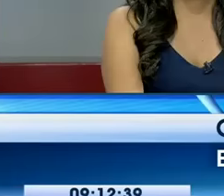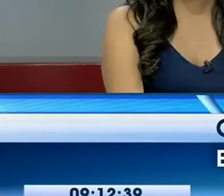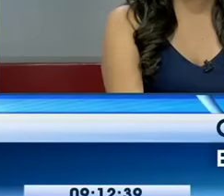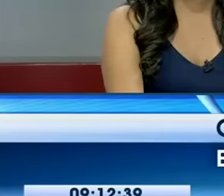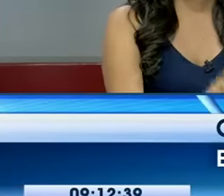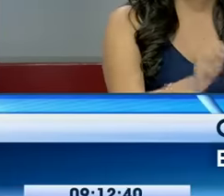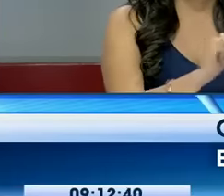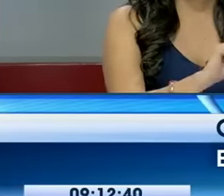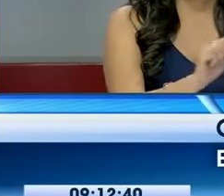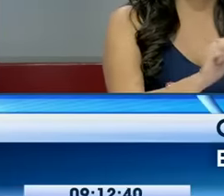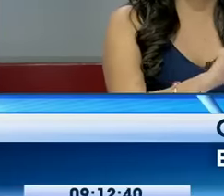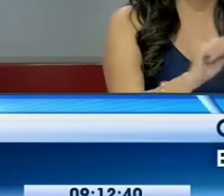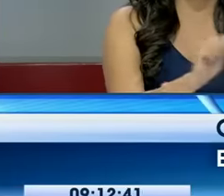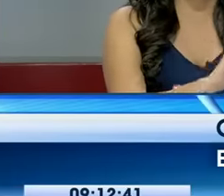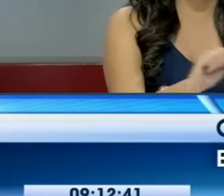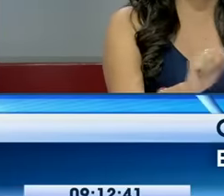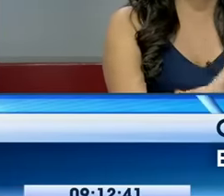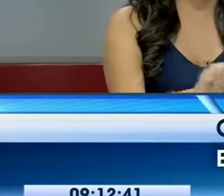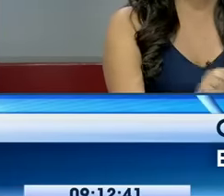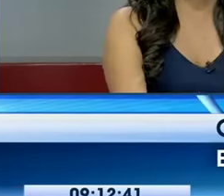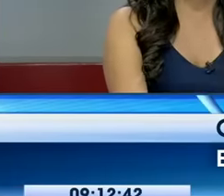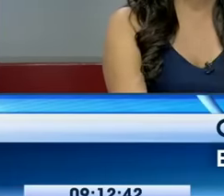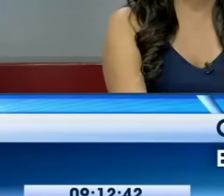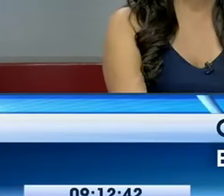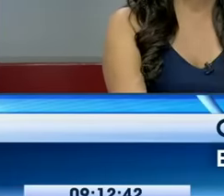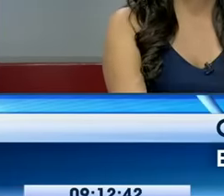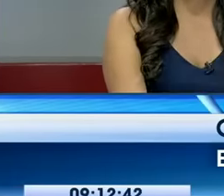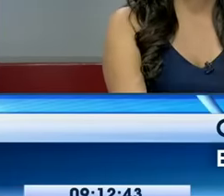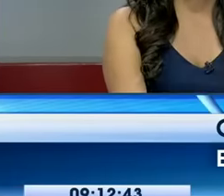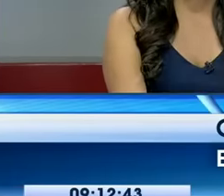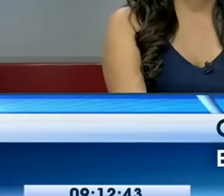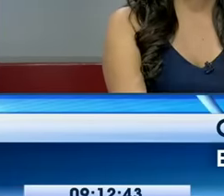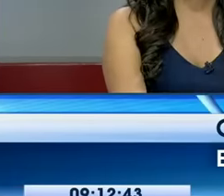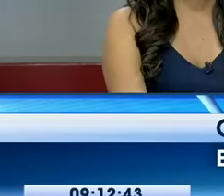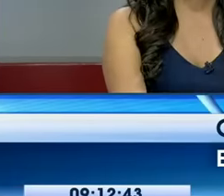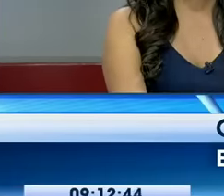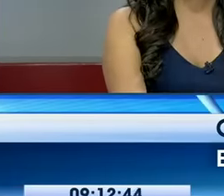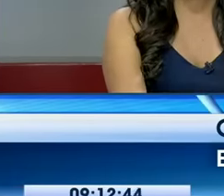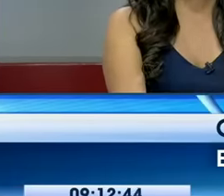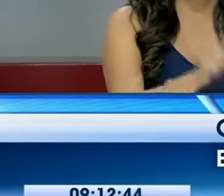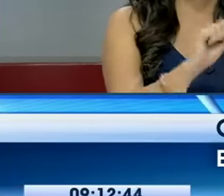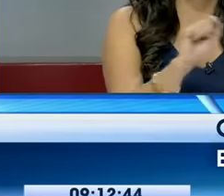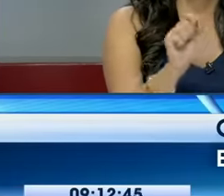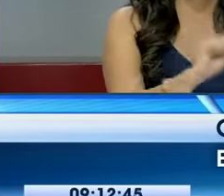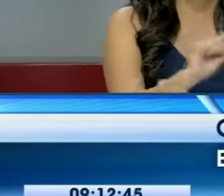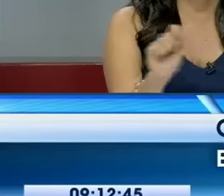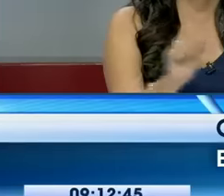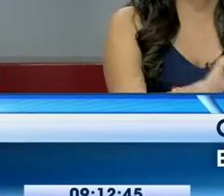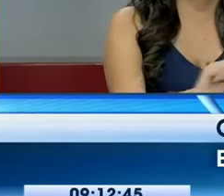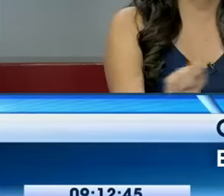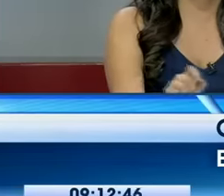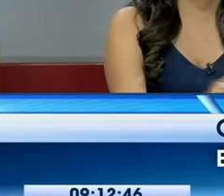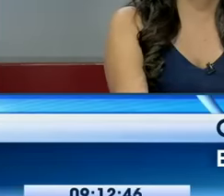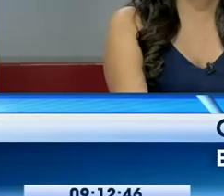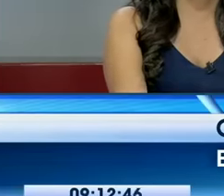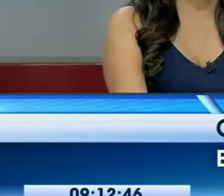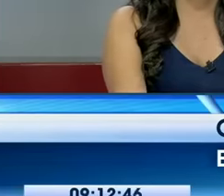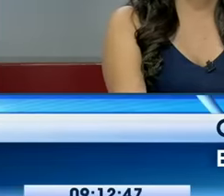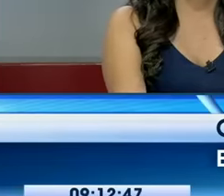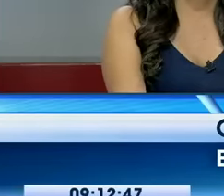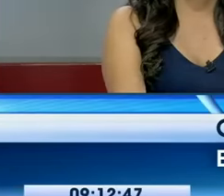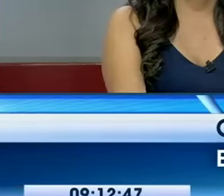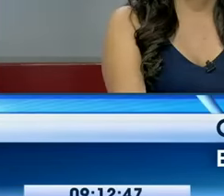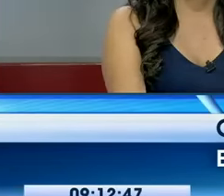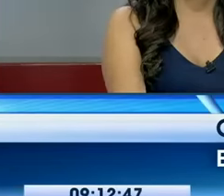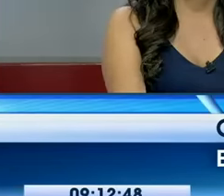señora de la no sabe qué decir porque está a 40 y dice que está a 35 abajo. Son cosas de la vida. Ah, pero que Enrique, corría, pues. Uno, porque el señor dice uno que... tiene